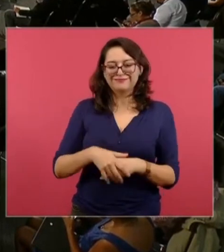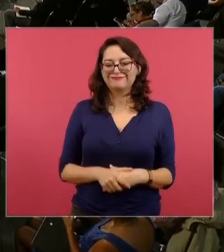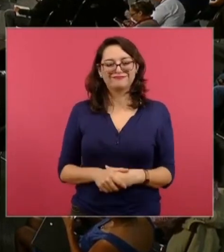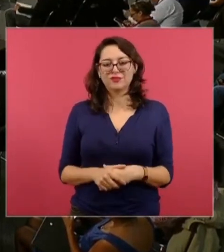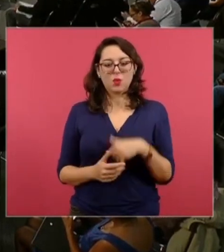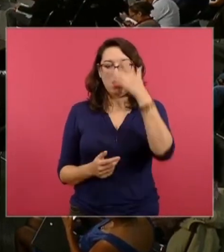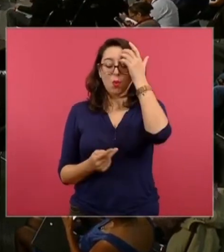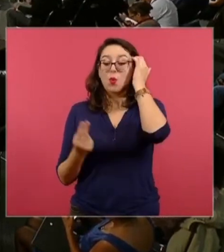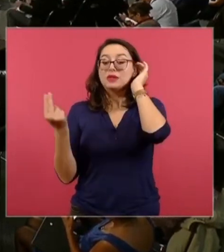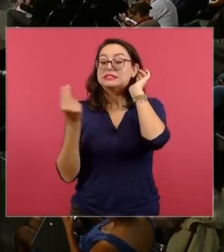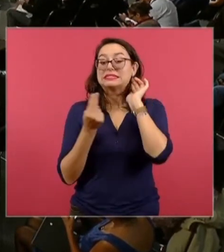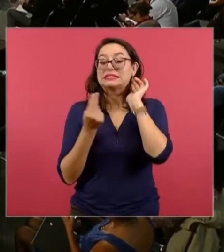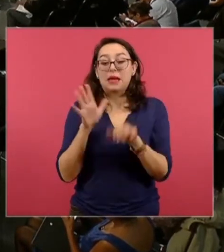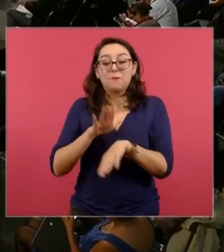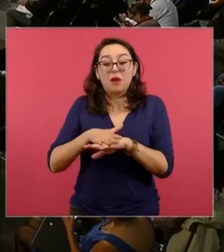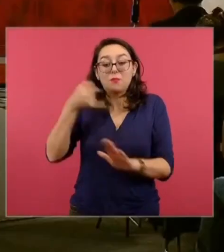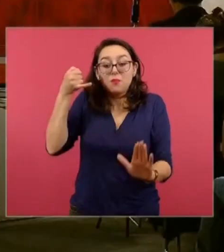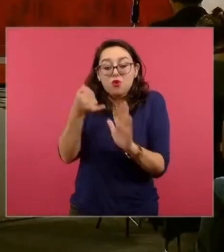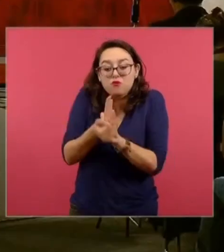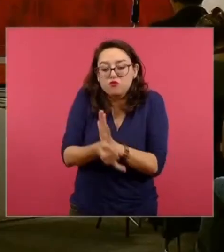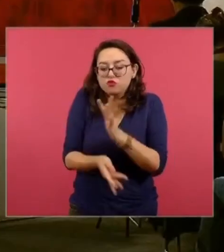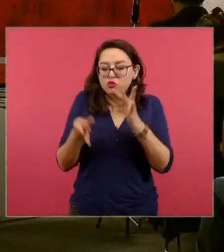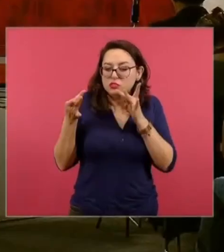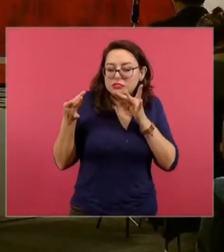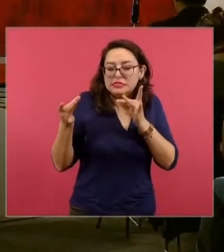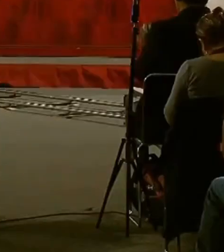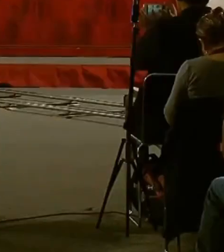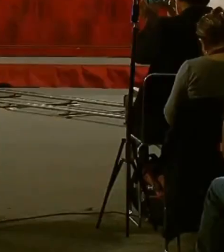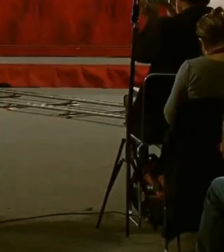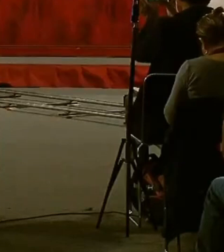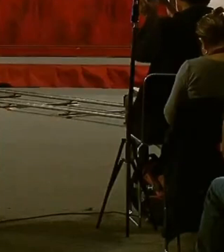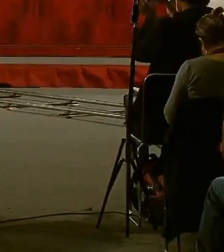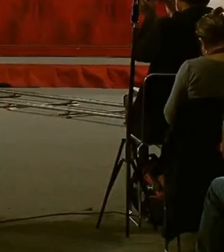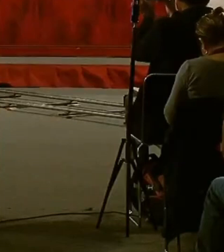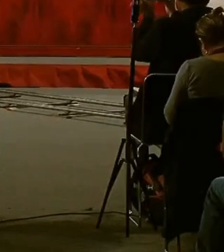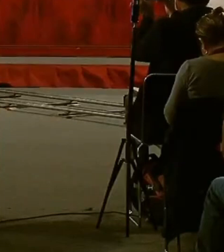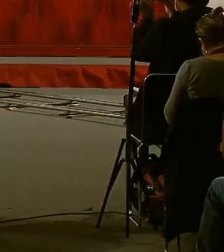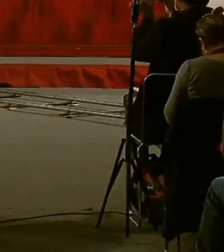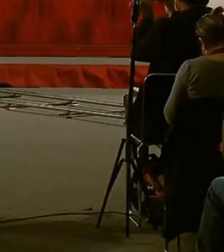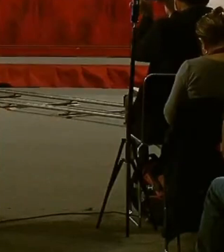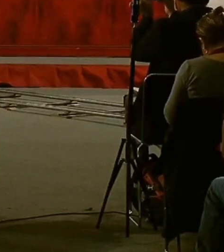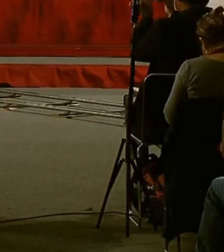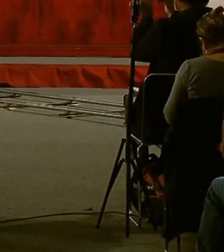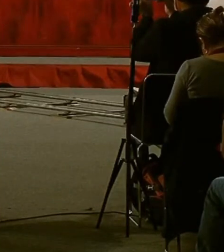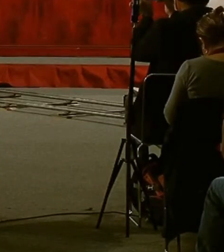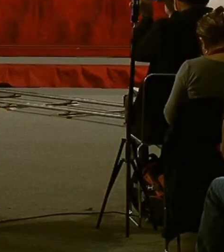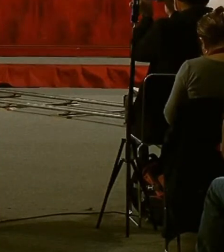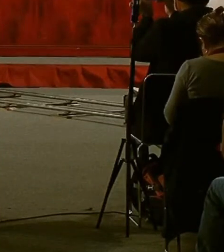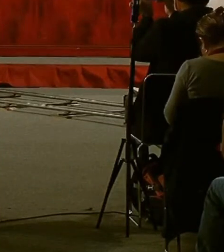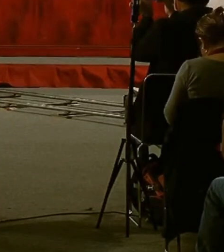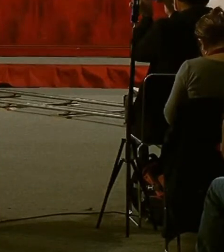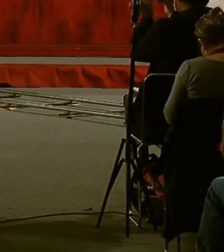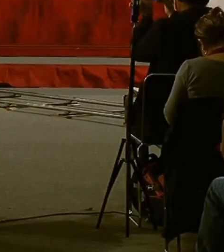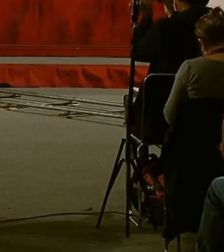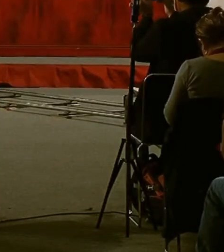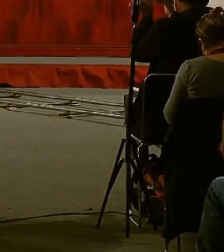se vendría. Sabíamos que vendría estos intelectuales orgánicos a descalificar el material educativo. Y entonces convocamos